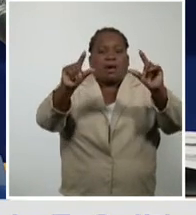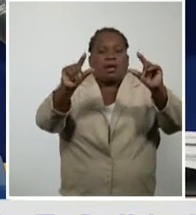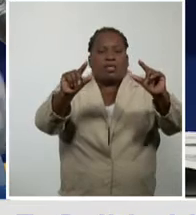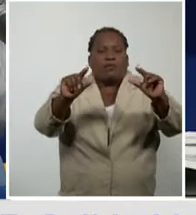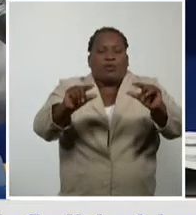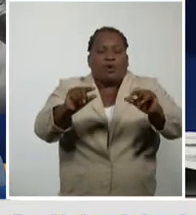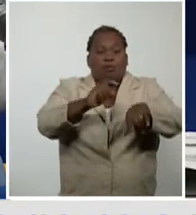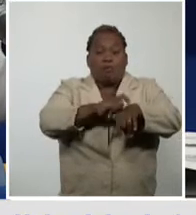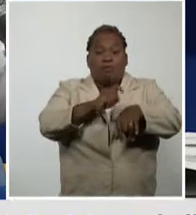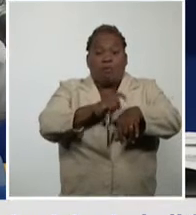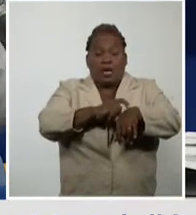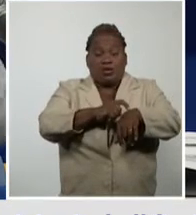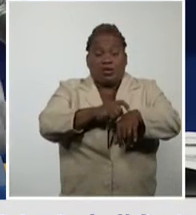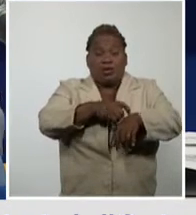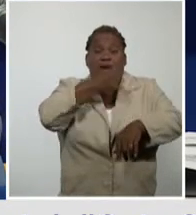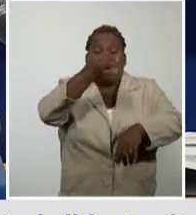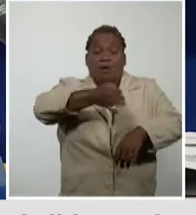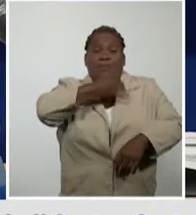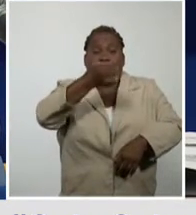informará haciendo